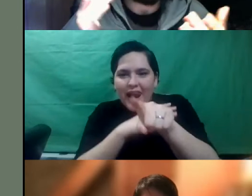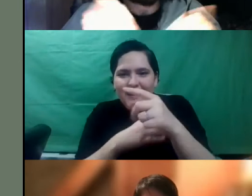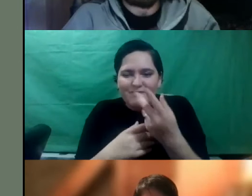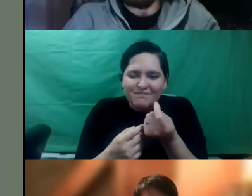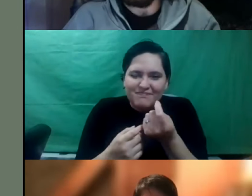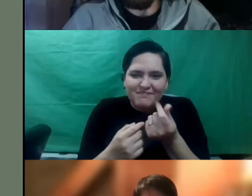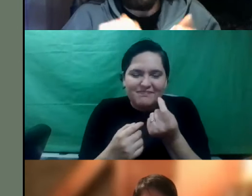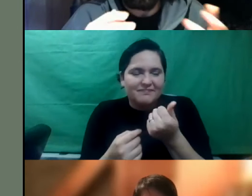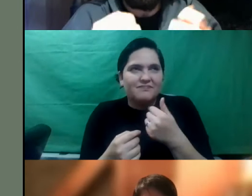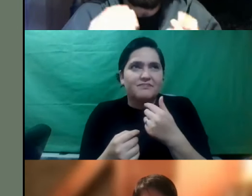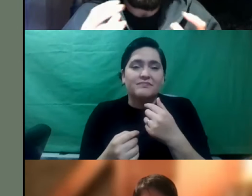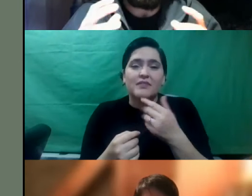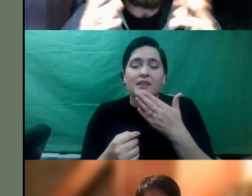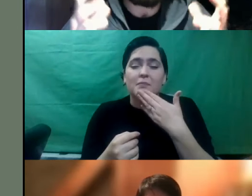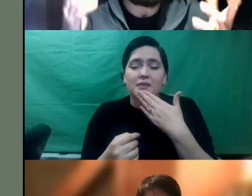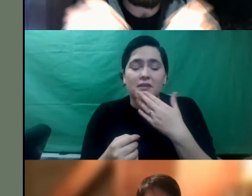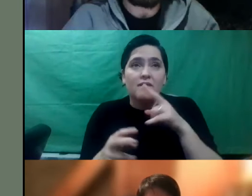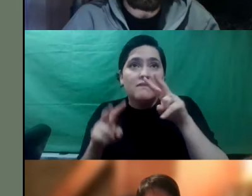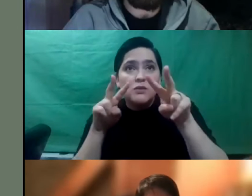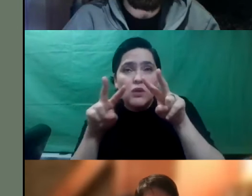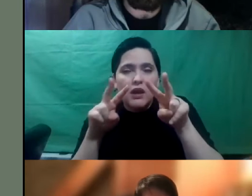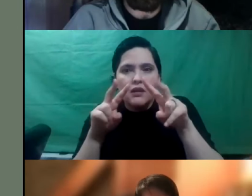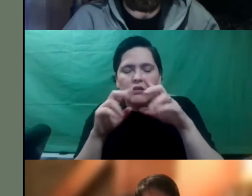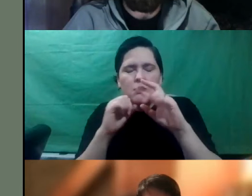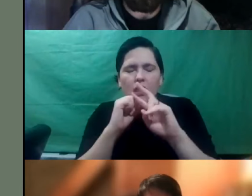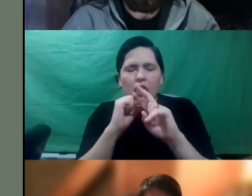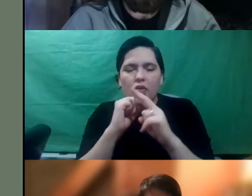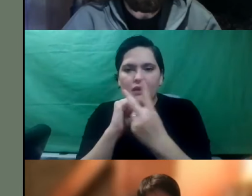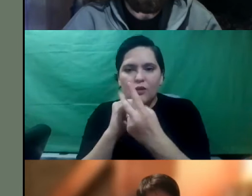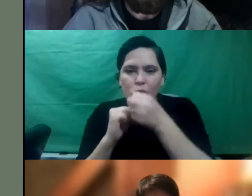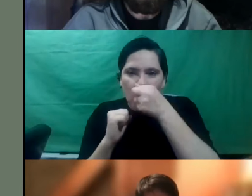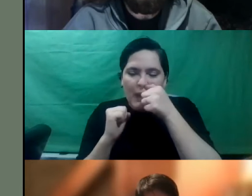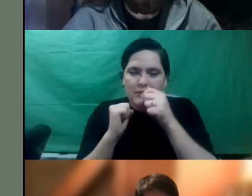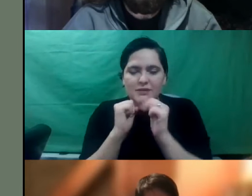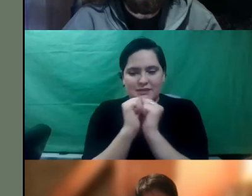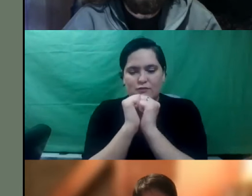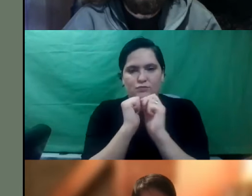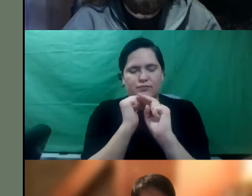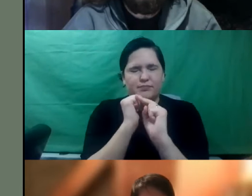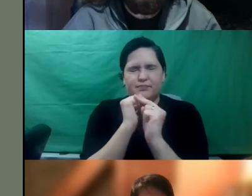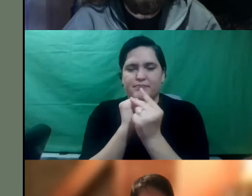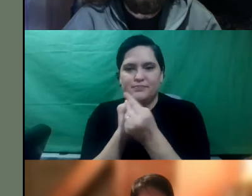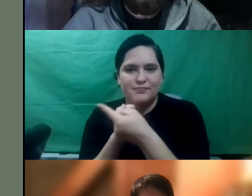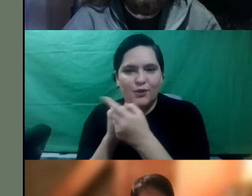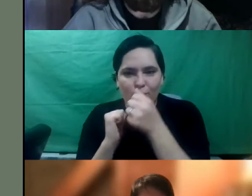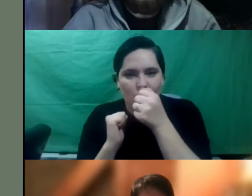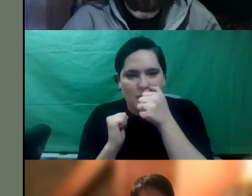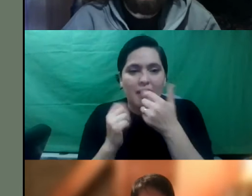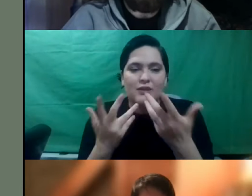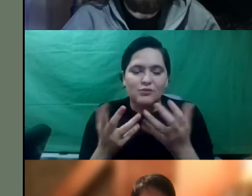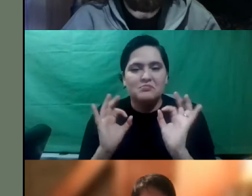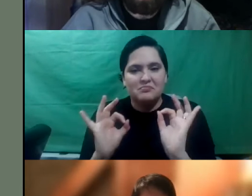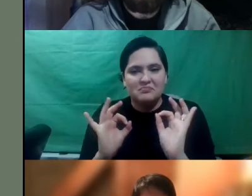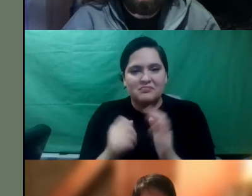occipitales. Entonces también, digamos, las zonas visuales están altamente perturbadas por esta droga. Ya, perfecto. Súper, muchas gracias.